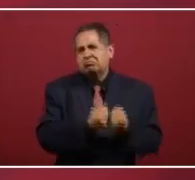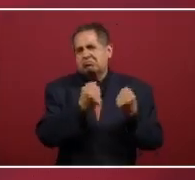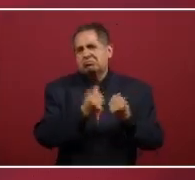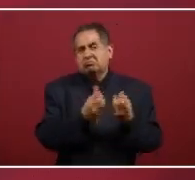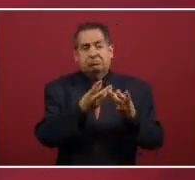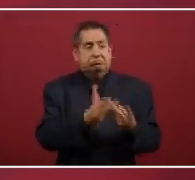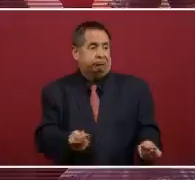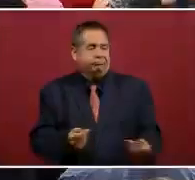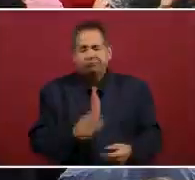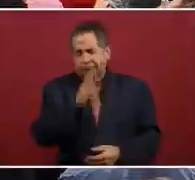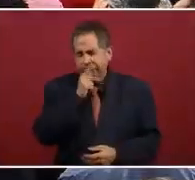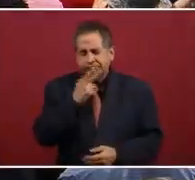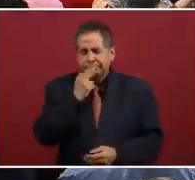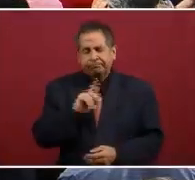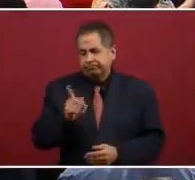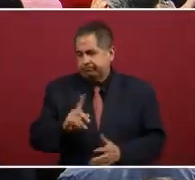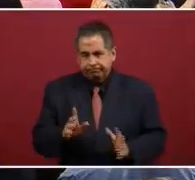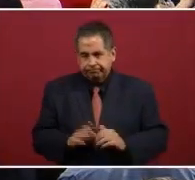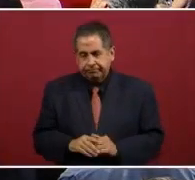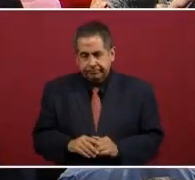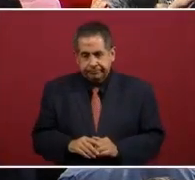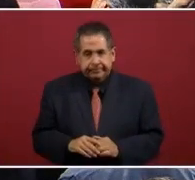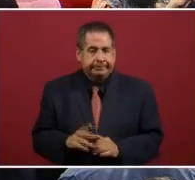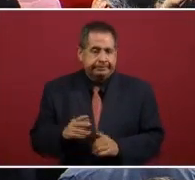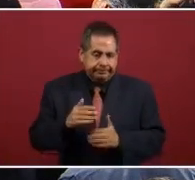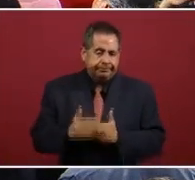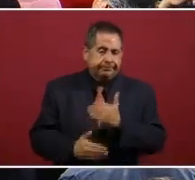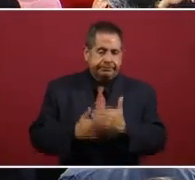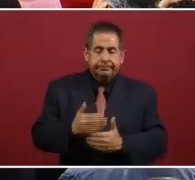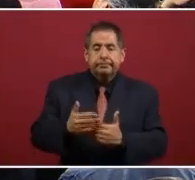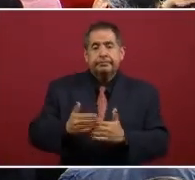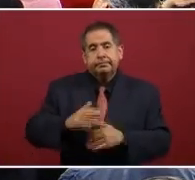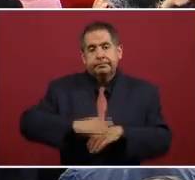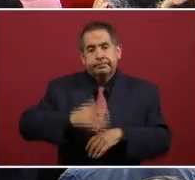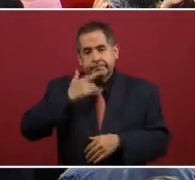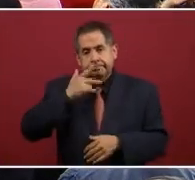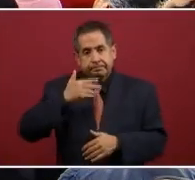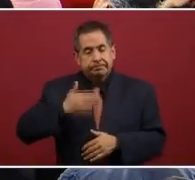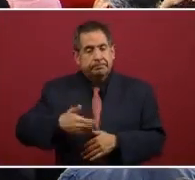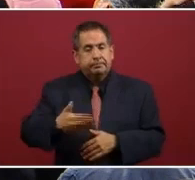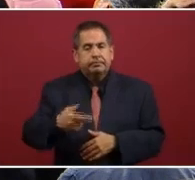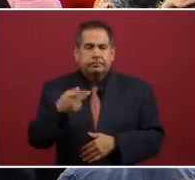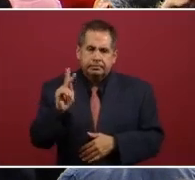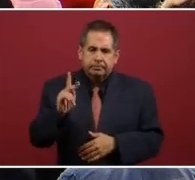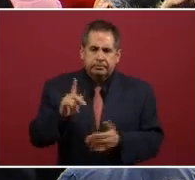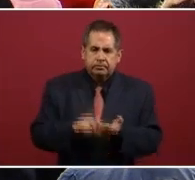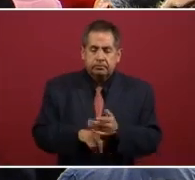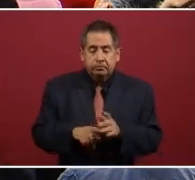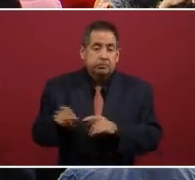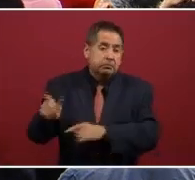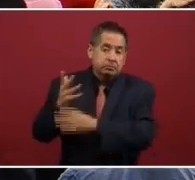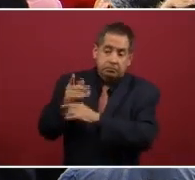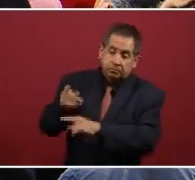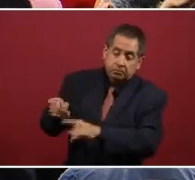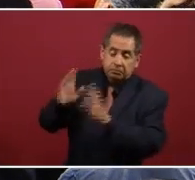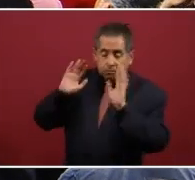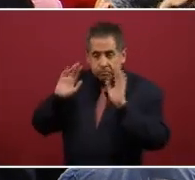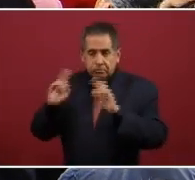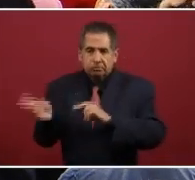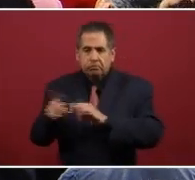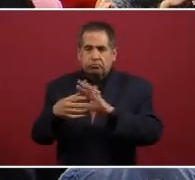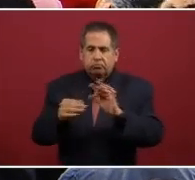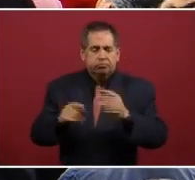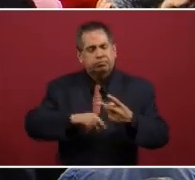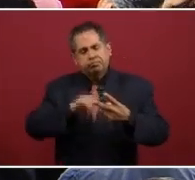no funcionó. Entonces se va avanzando, pero pues él puede aclararlo. Acerca